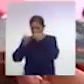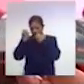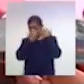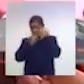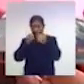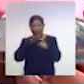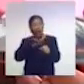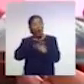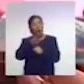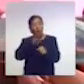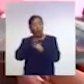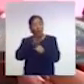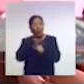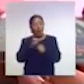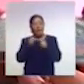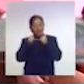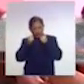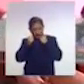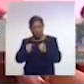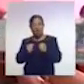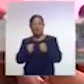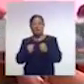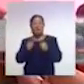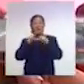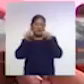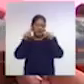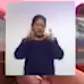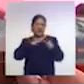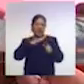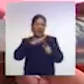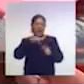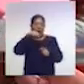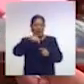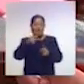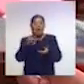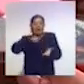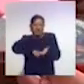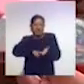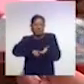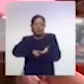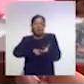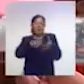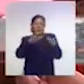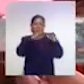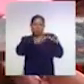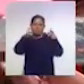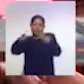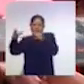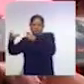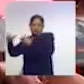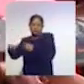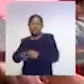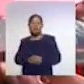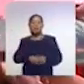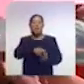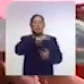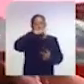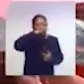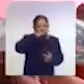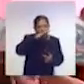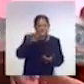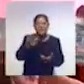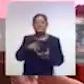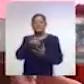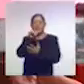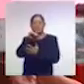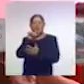las fortalezas, de aquellas grandes bondades que tiene Tlaxcala, como es todo lo que son sus granos de maíz, el amaranto,